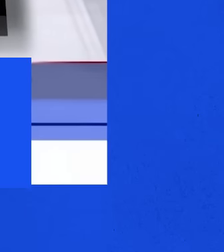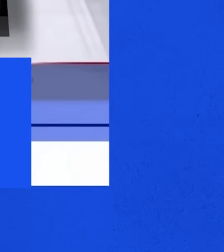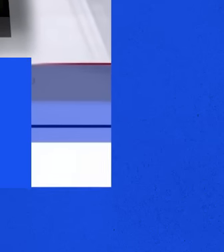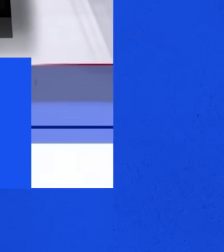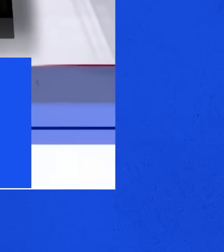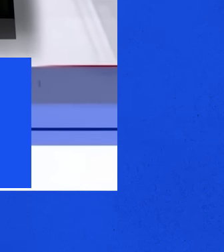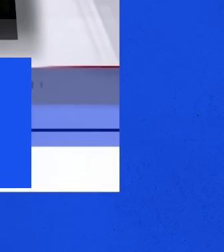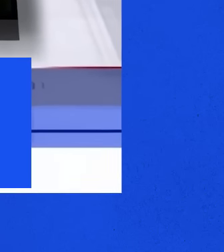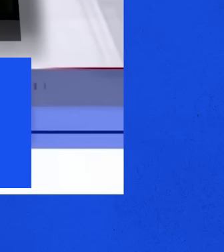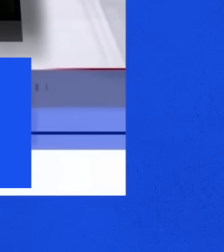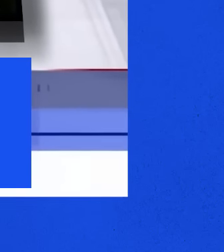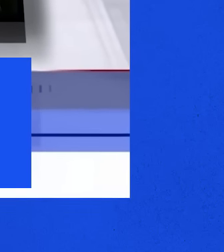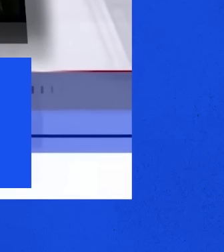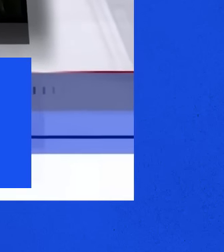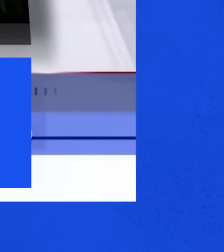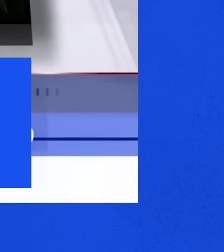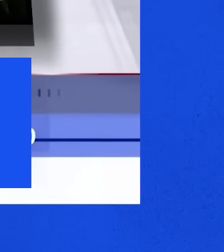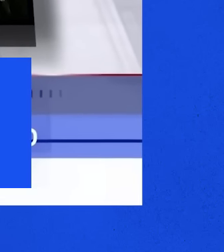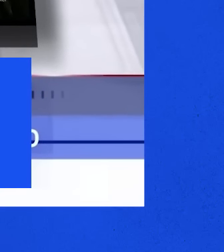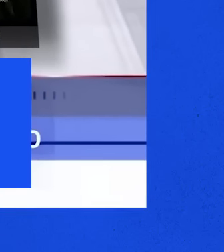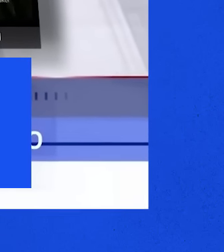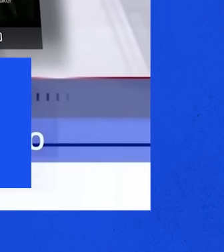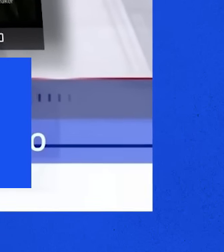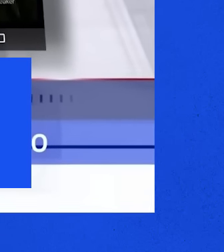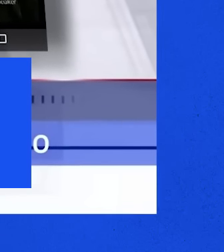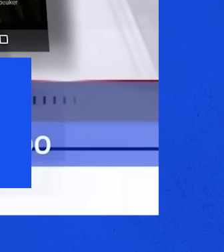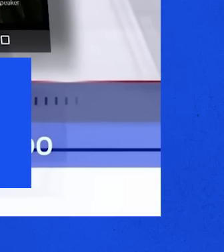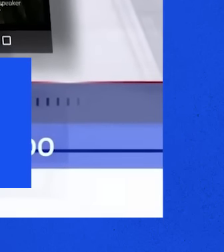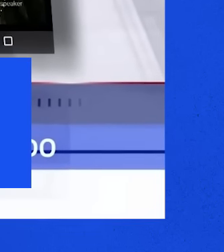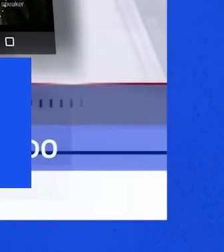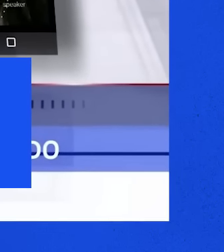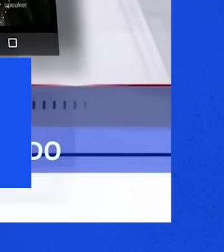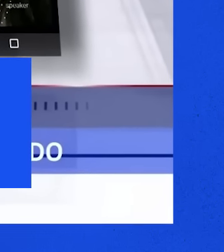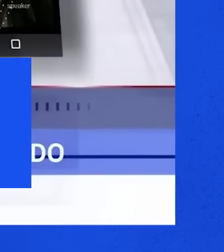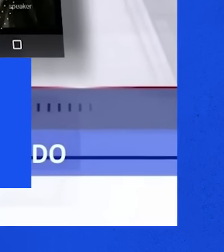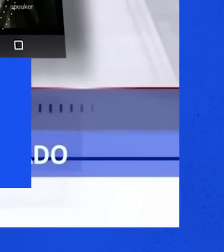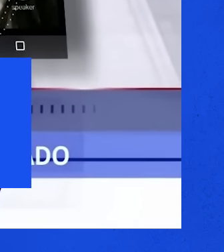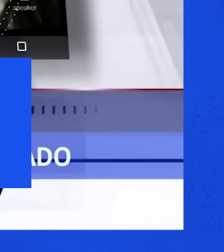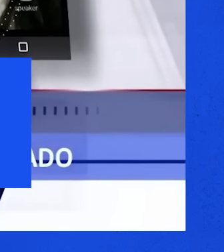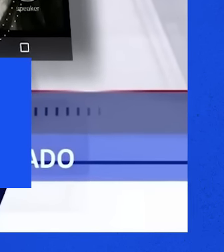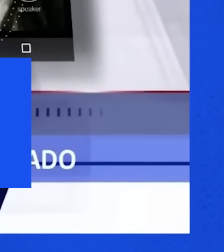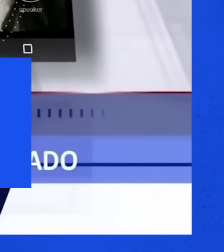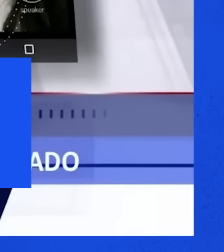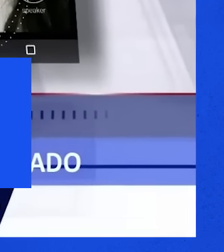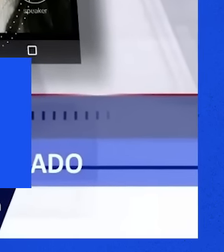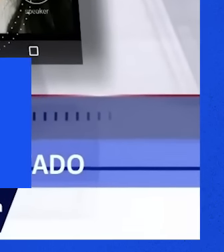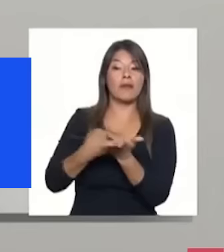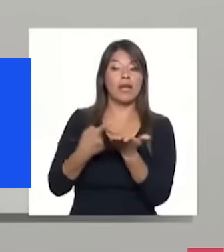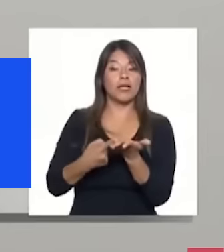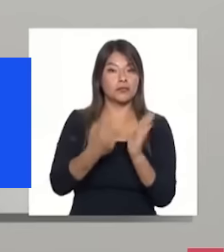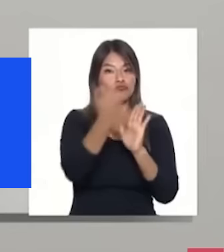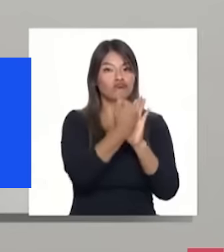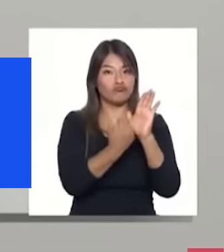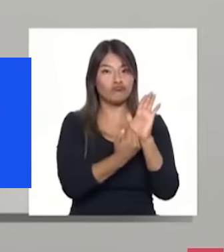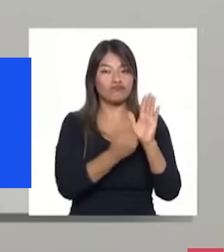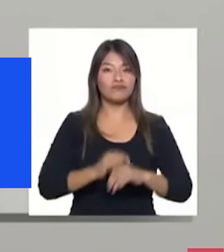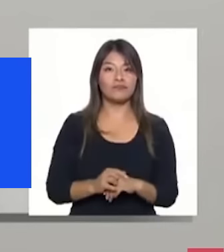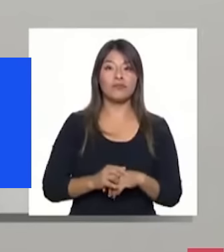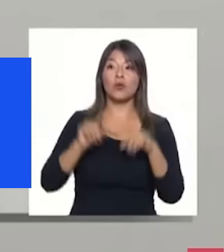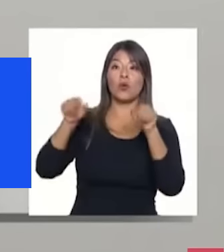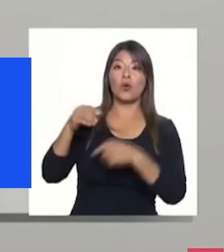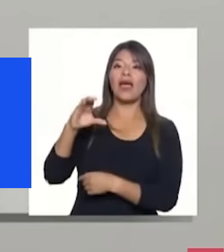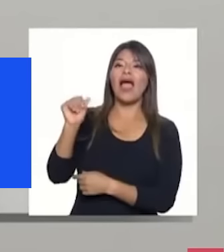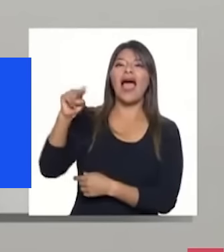cierto, para agregarle la cuota de conflicto a esta novela, Otárola le tiró barro al canciller. Hoy día, un